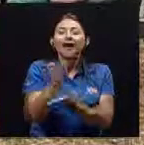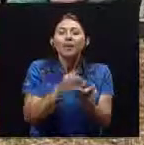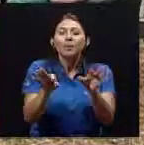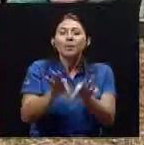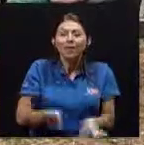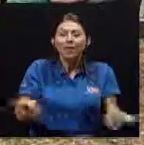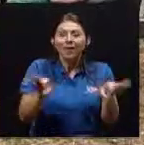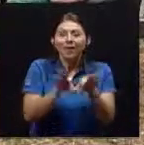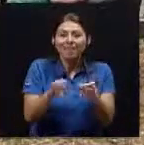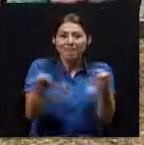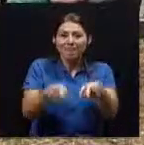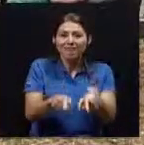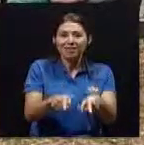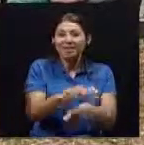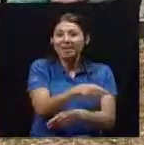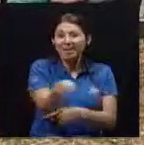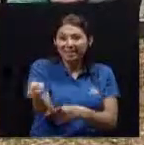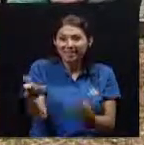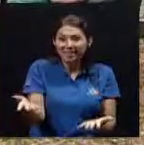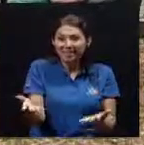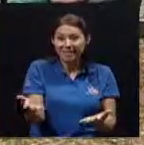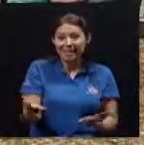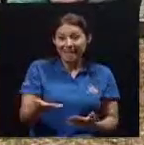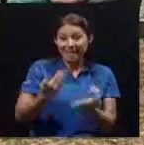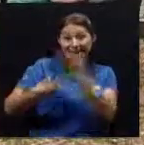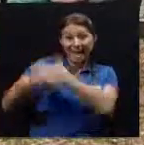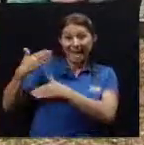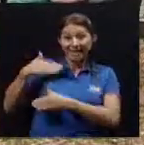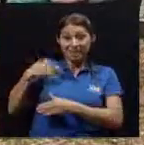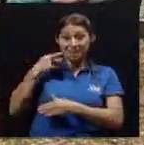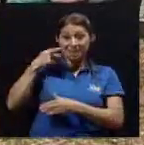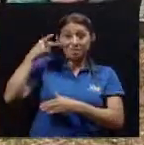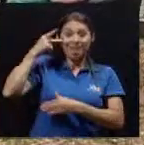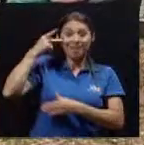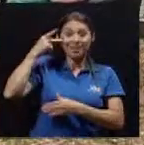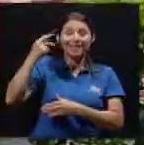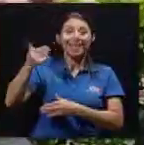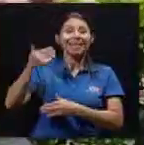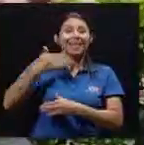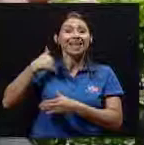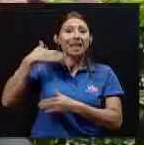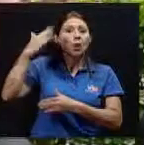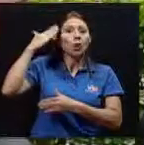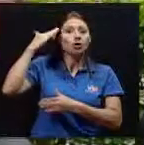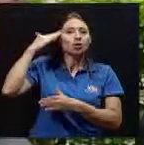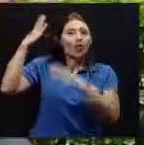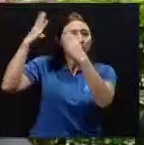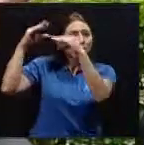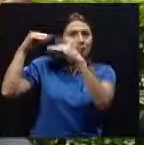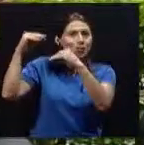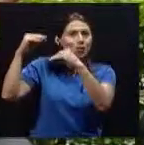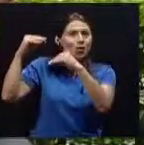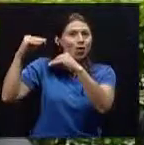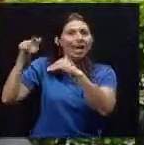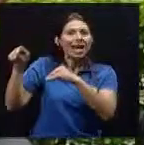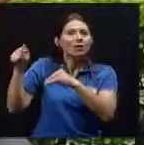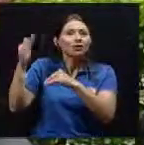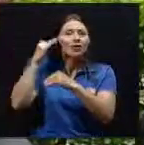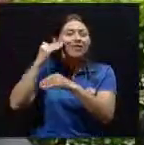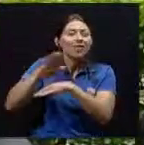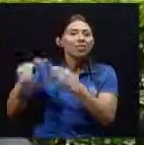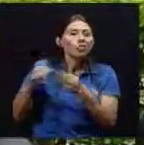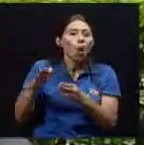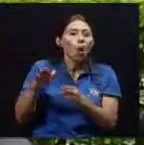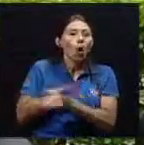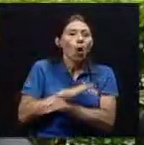choque del conocimiento que tenían mis padres, que pasan de ser personas que lo sabían todo, ¿verdad?, a darse cuenta de que no es